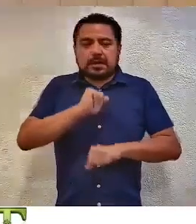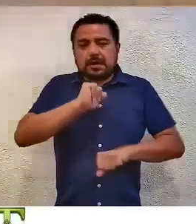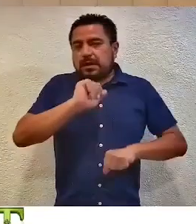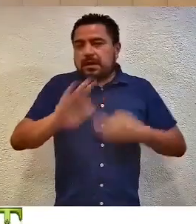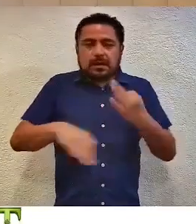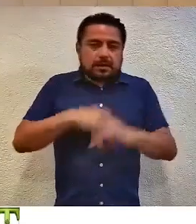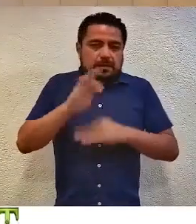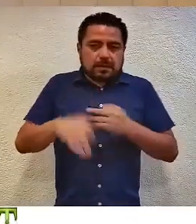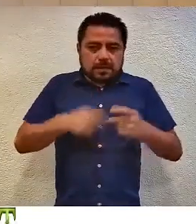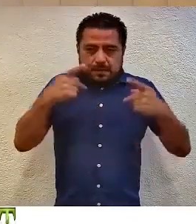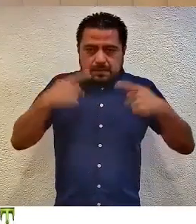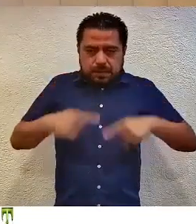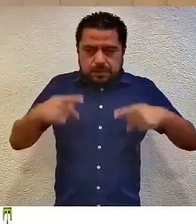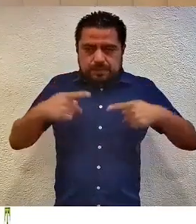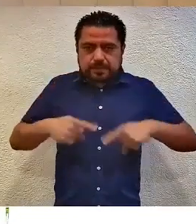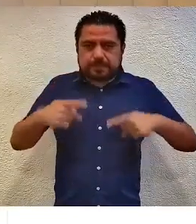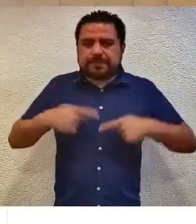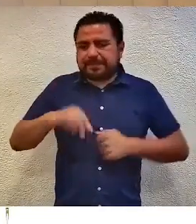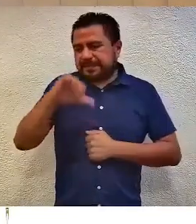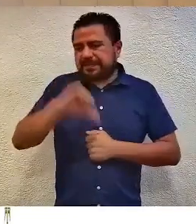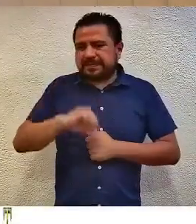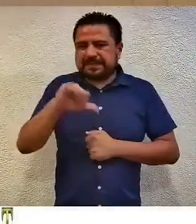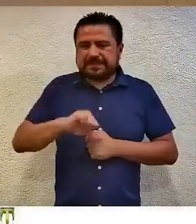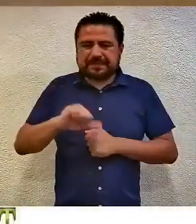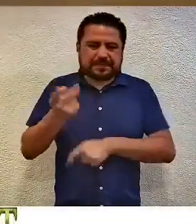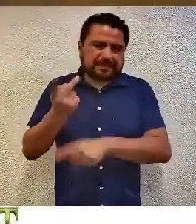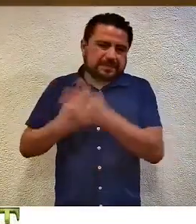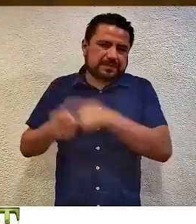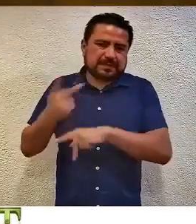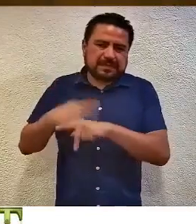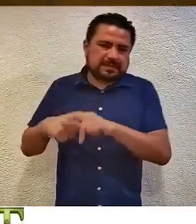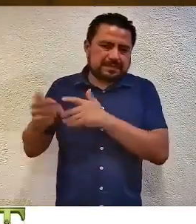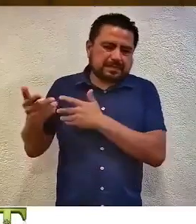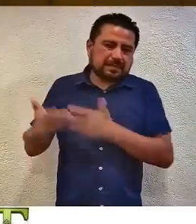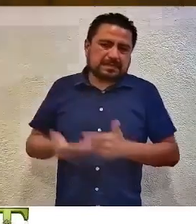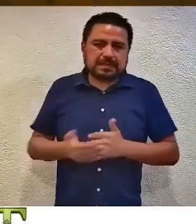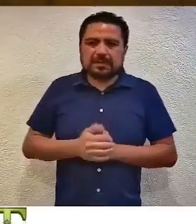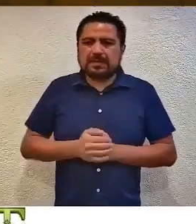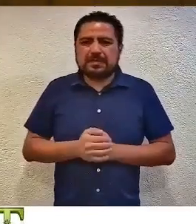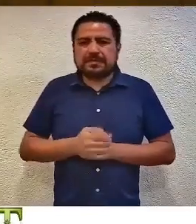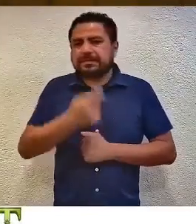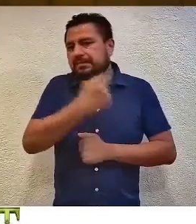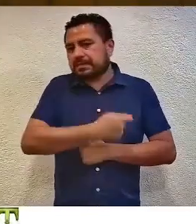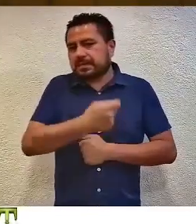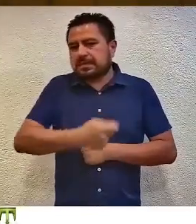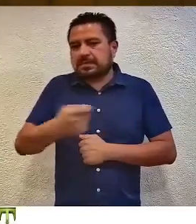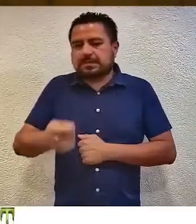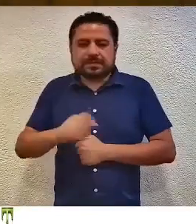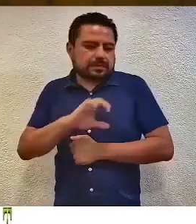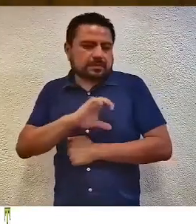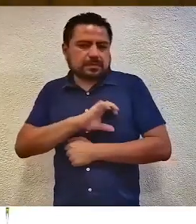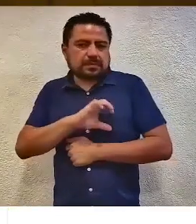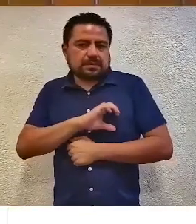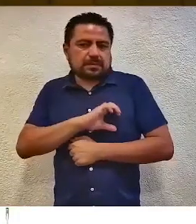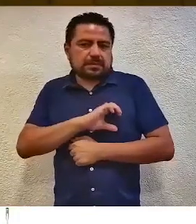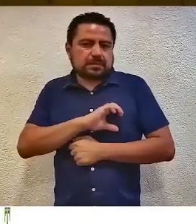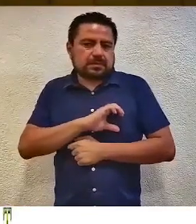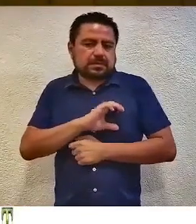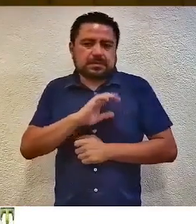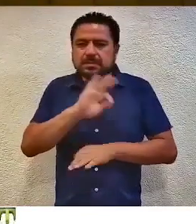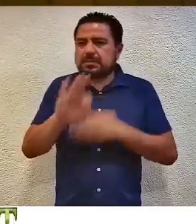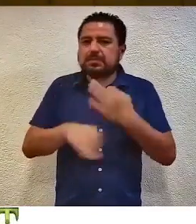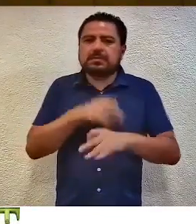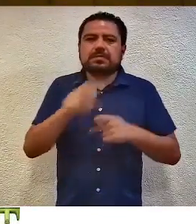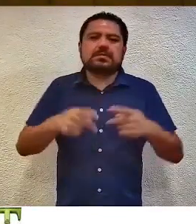todas y a todos los presentes. Un saludo fraternal a todas